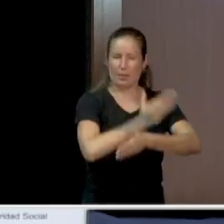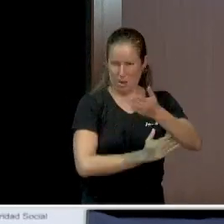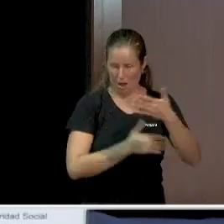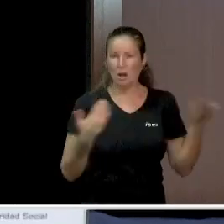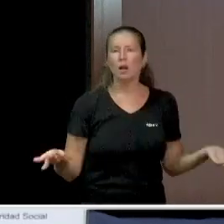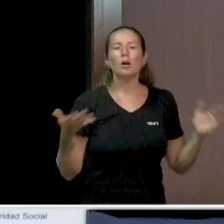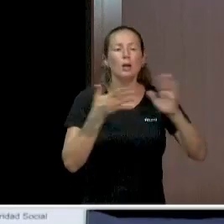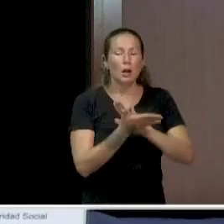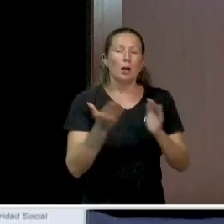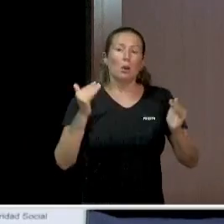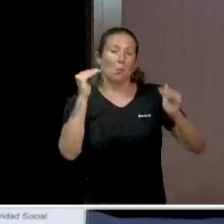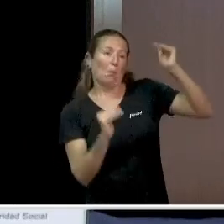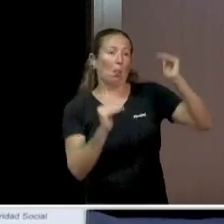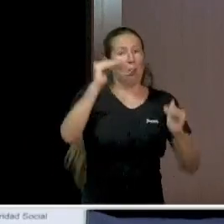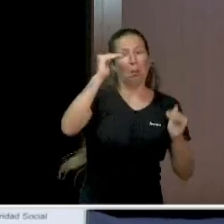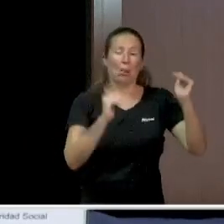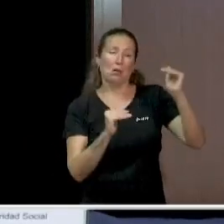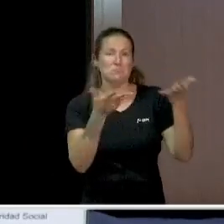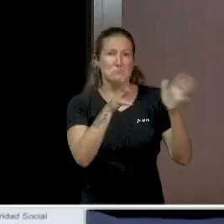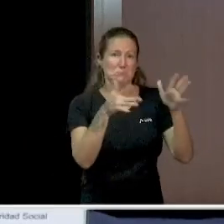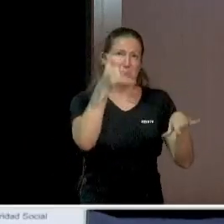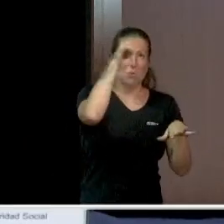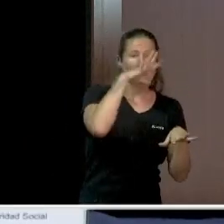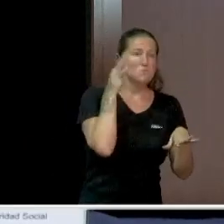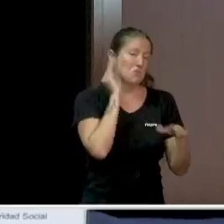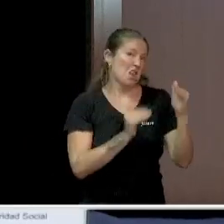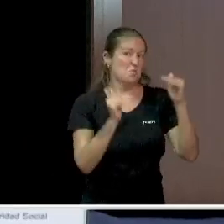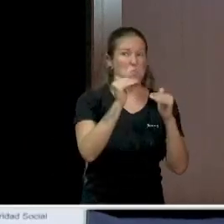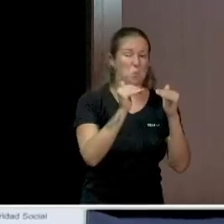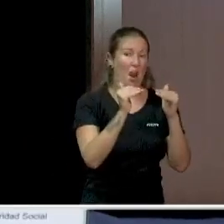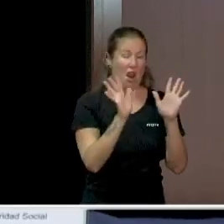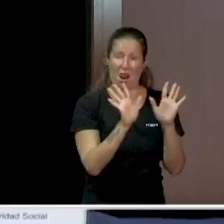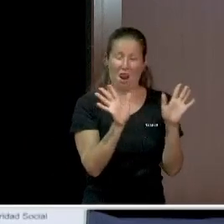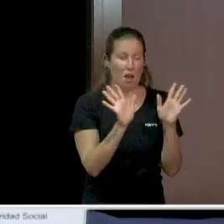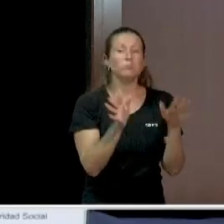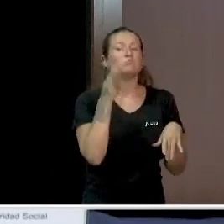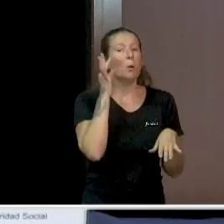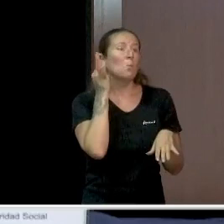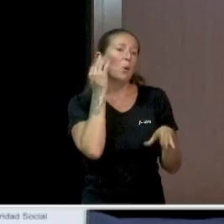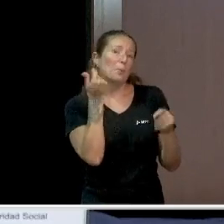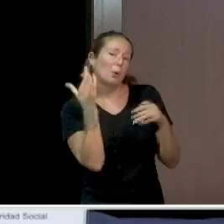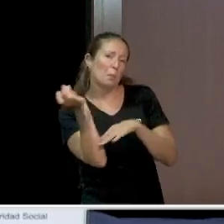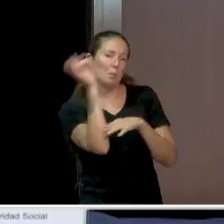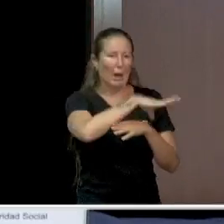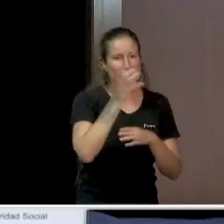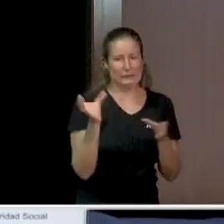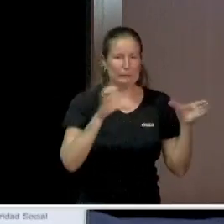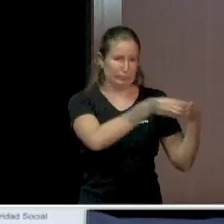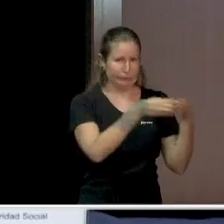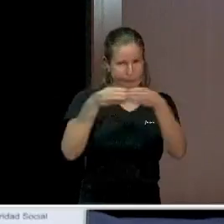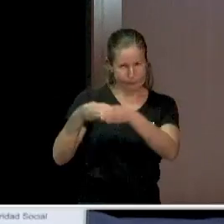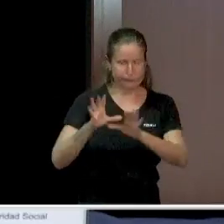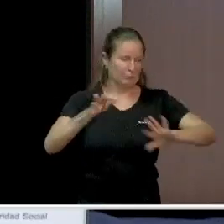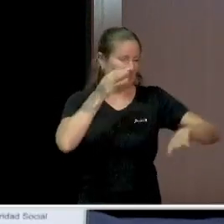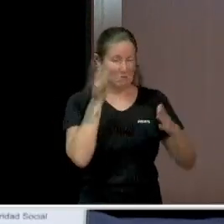composición equilibrada entre mujeres y hombres, un poquito más hombres que mujeres, pero vamos, dentro de una composición equilibrada.